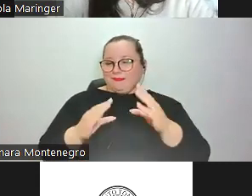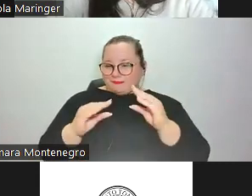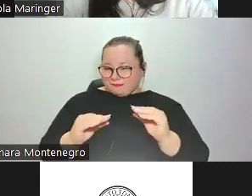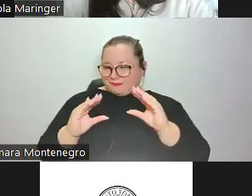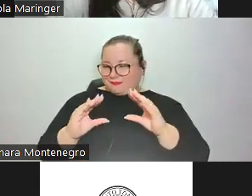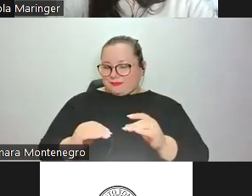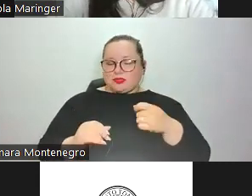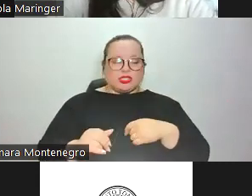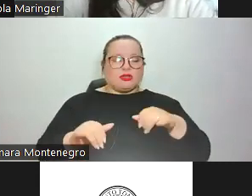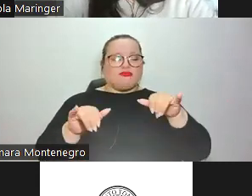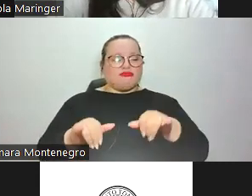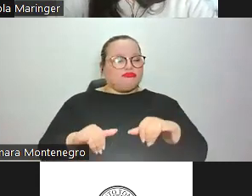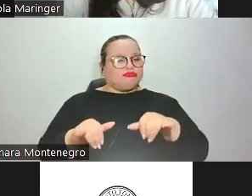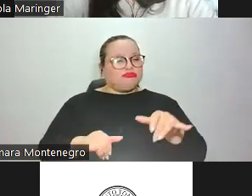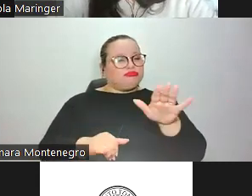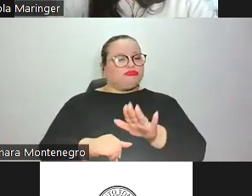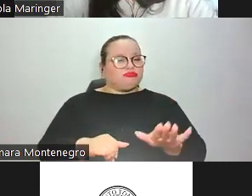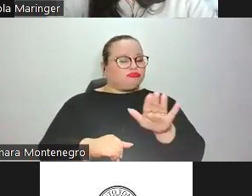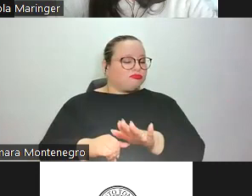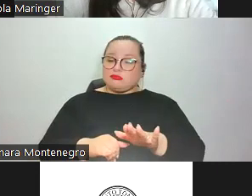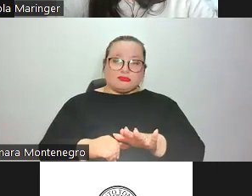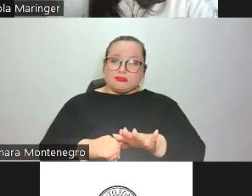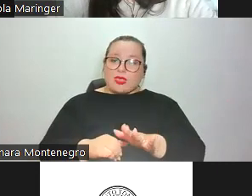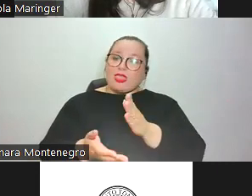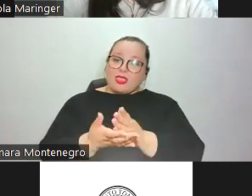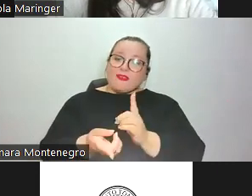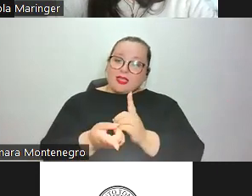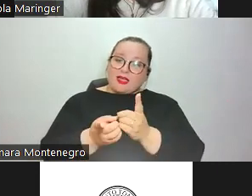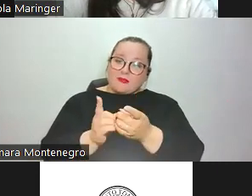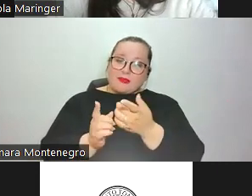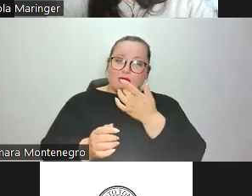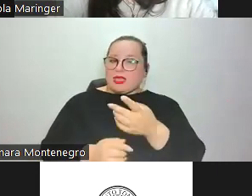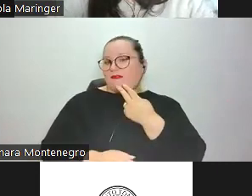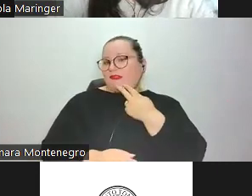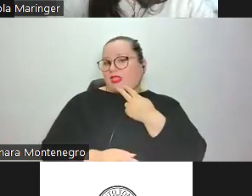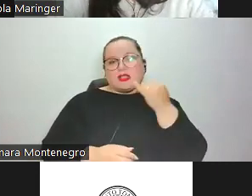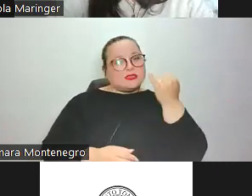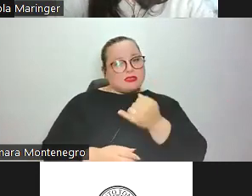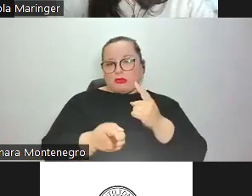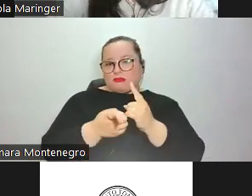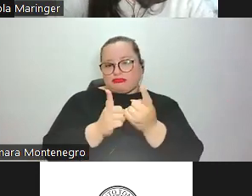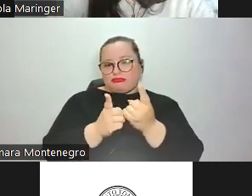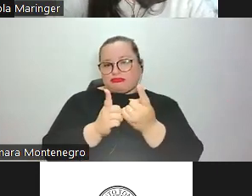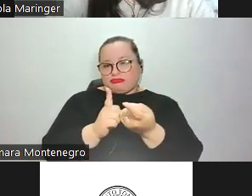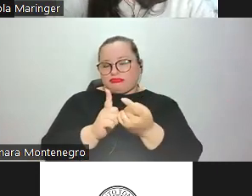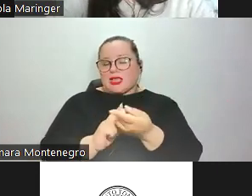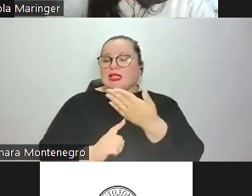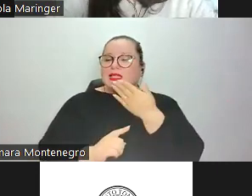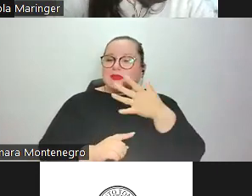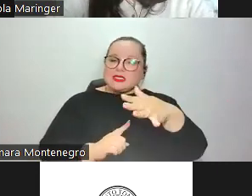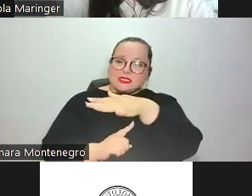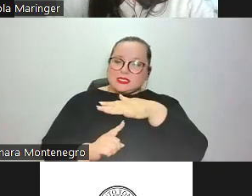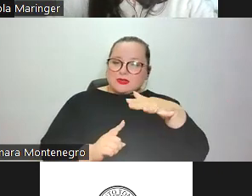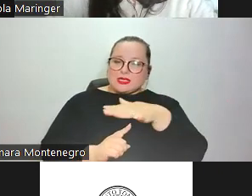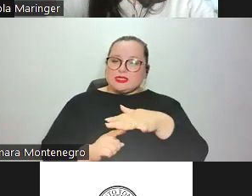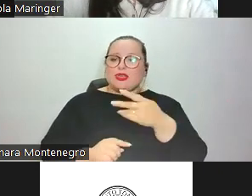quedarse en algo, y por otro lado, esto va cambiando en la vida. No es que sea permanente, sino que también tiene que ver con los momentos en que uno vive